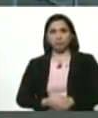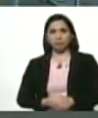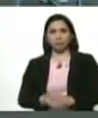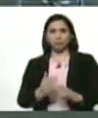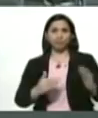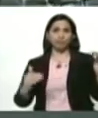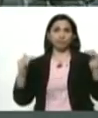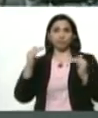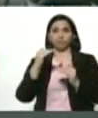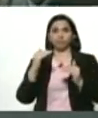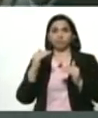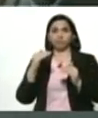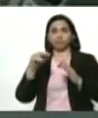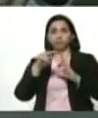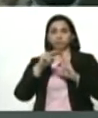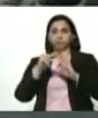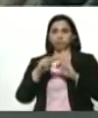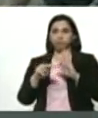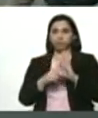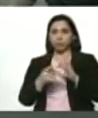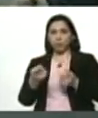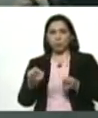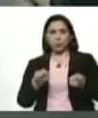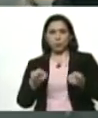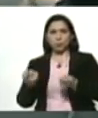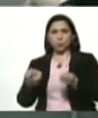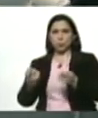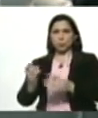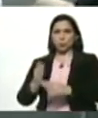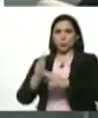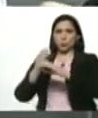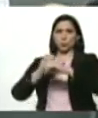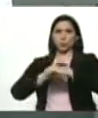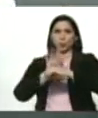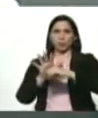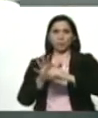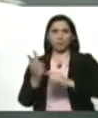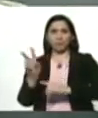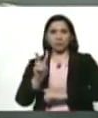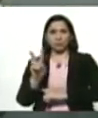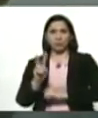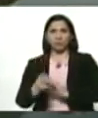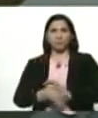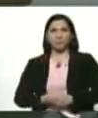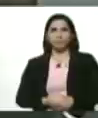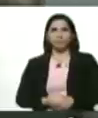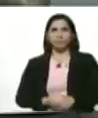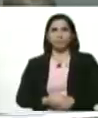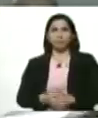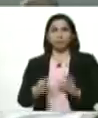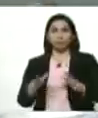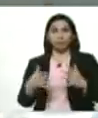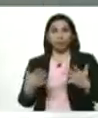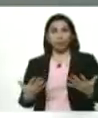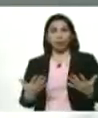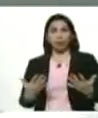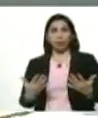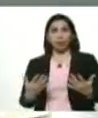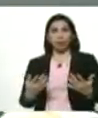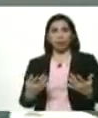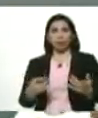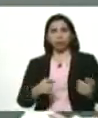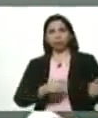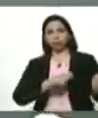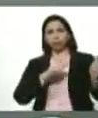nivel de control del y coronavirus en venezuela' cuando se ha trasladado la